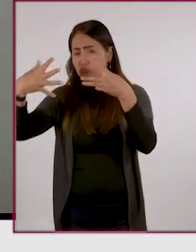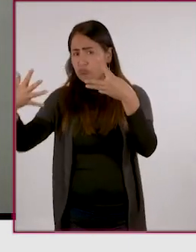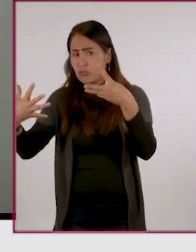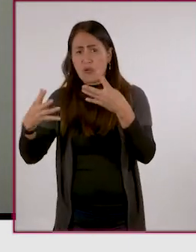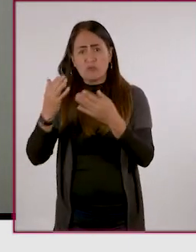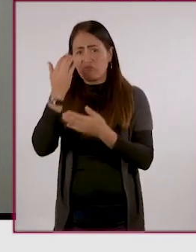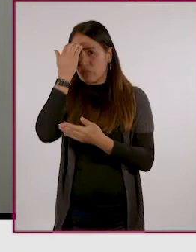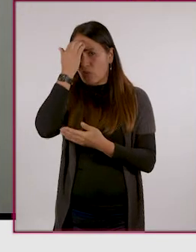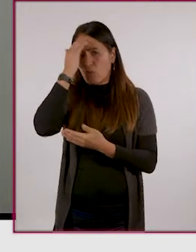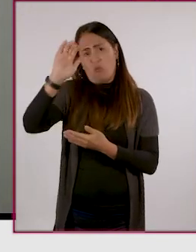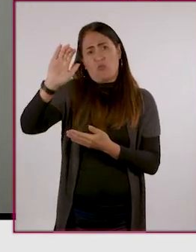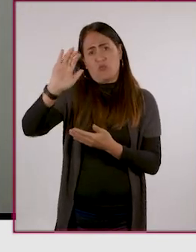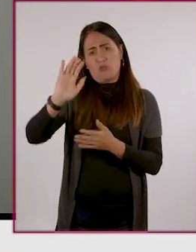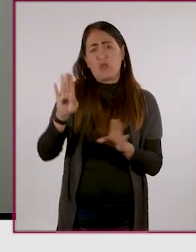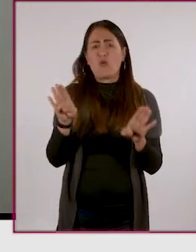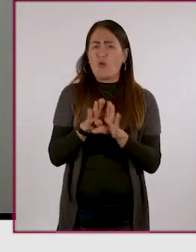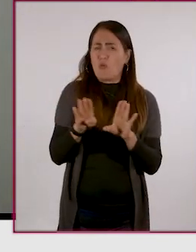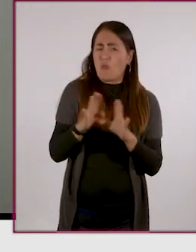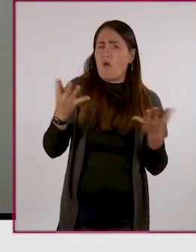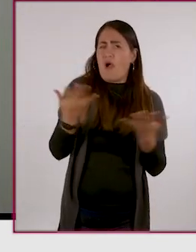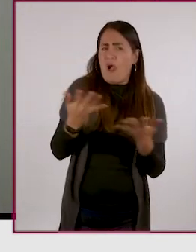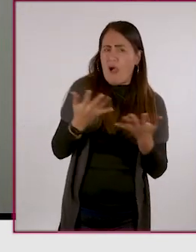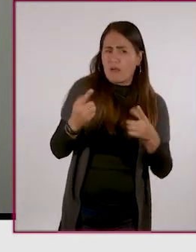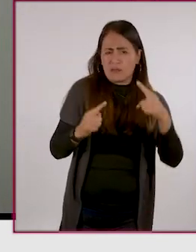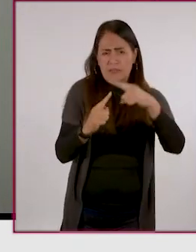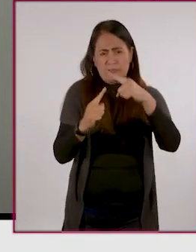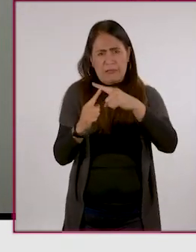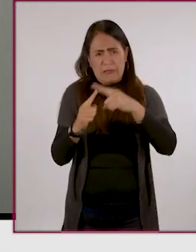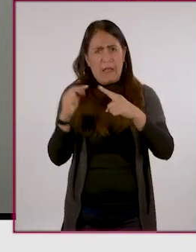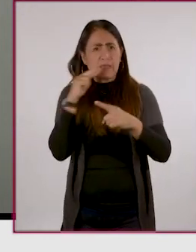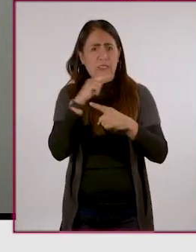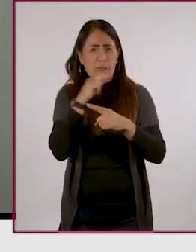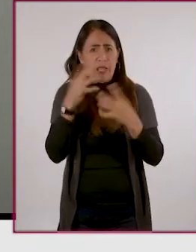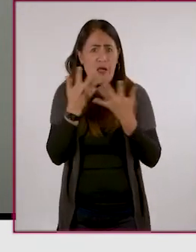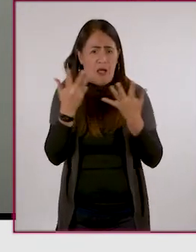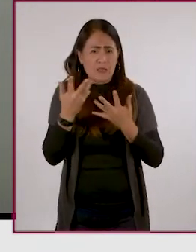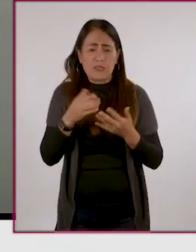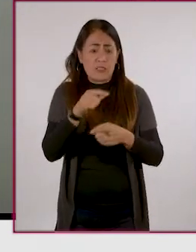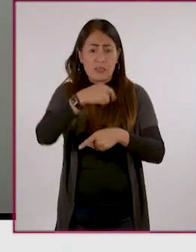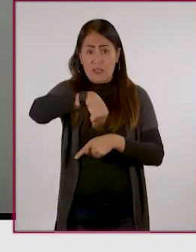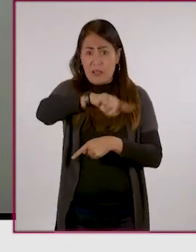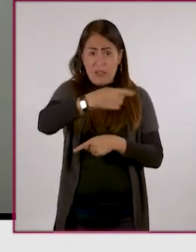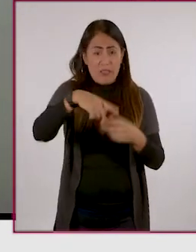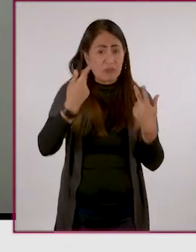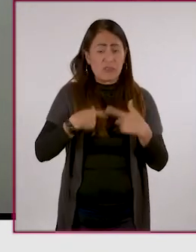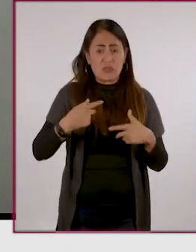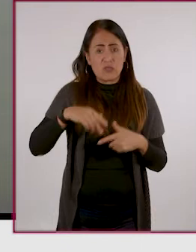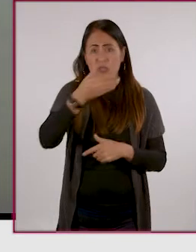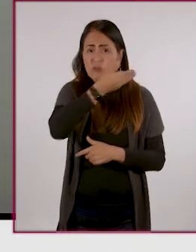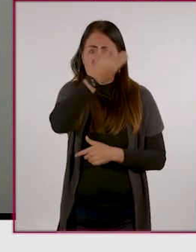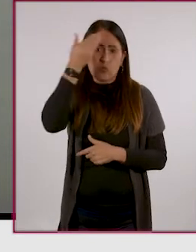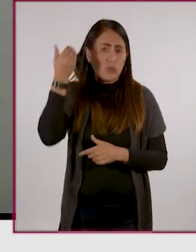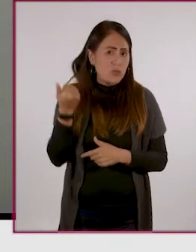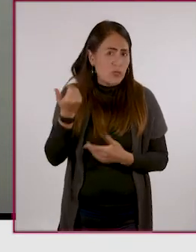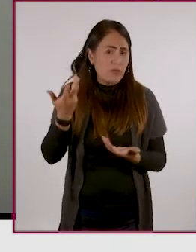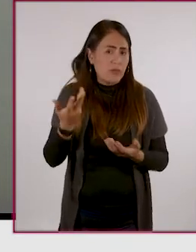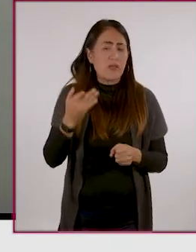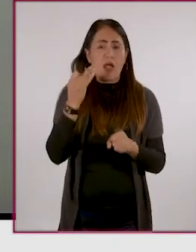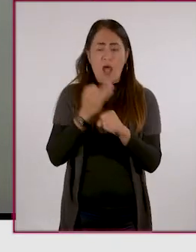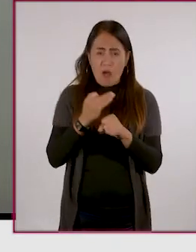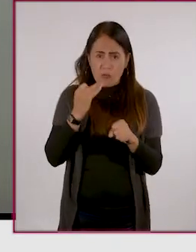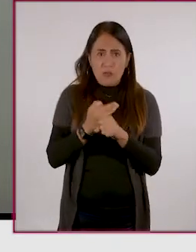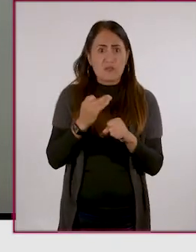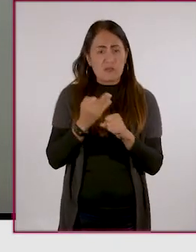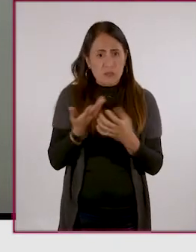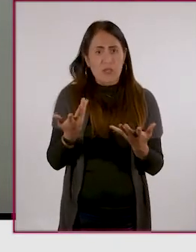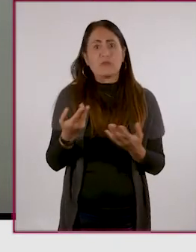mucho cómo podrían realizar estas tareas, ¿no? De manera rápida, ¿no? Porque esto también, en el mundo en el que vivimos,